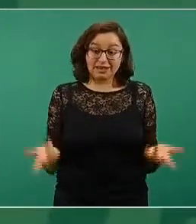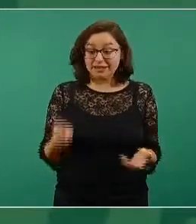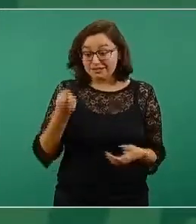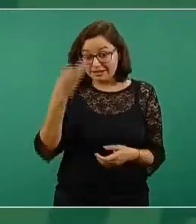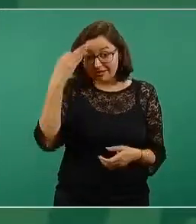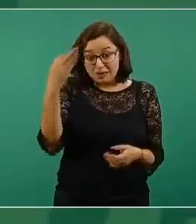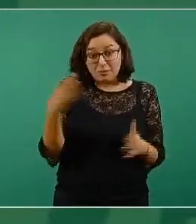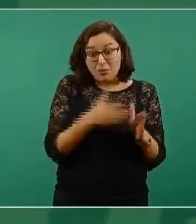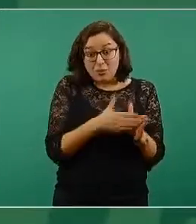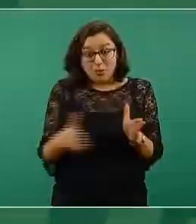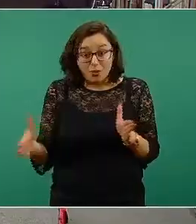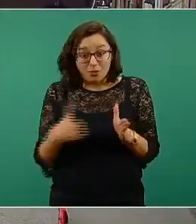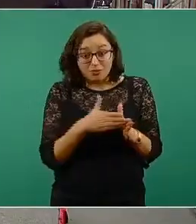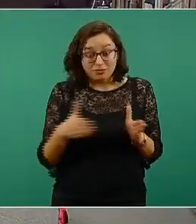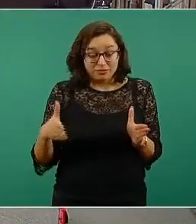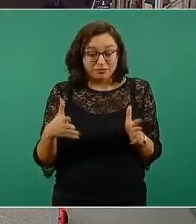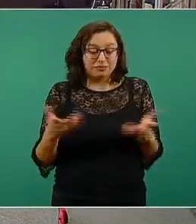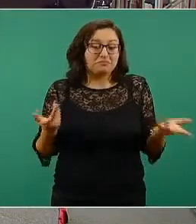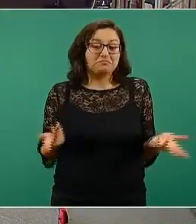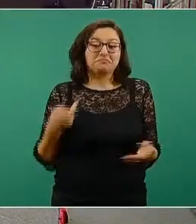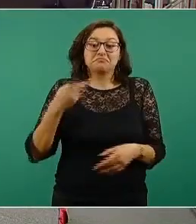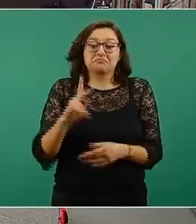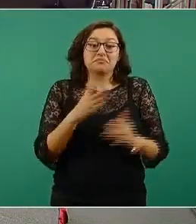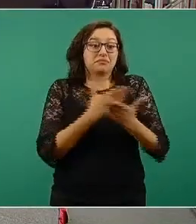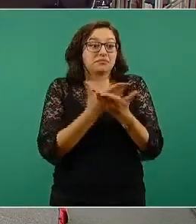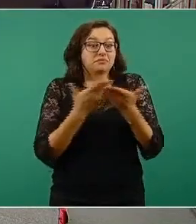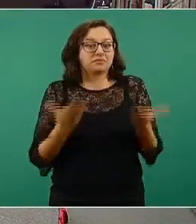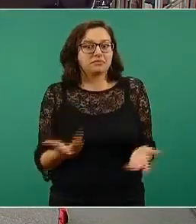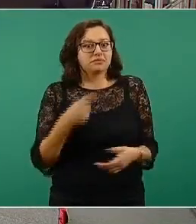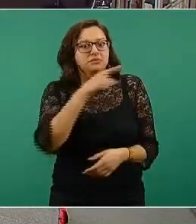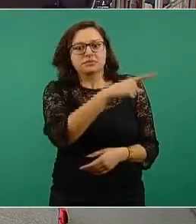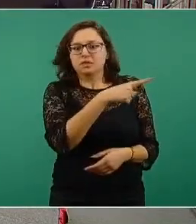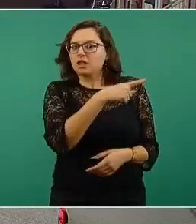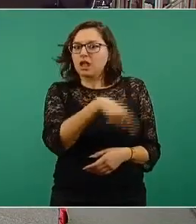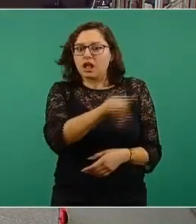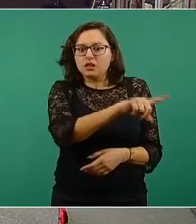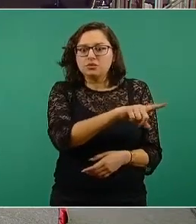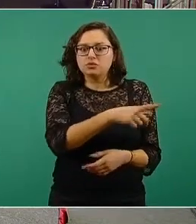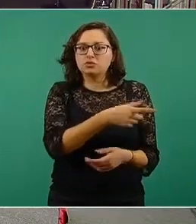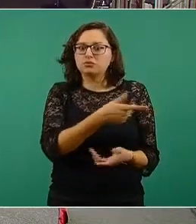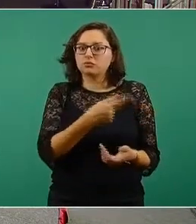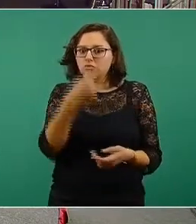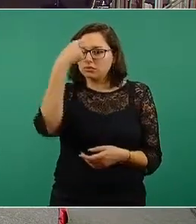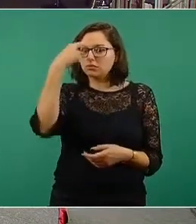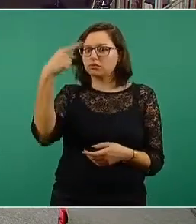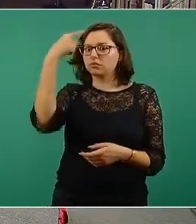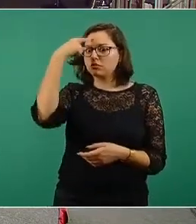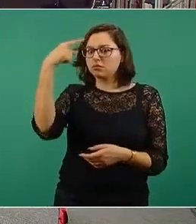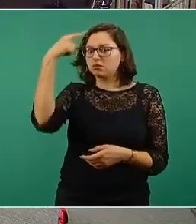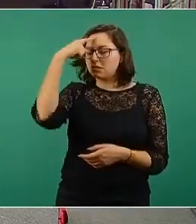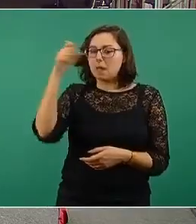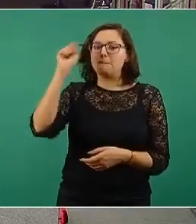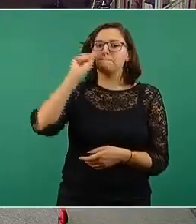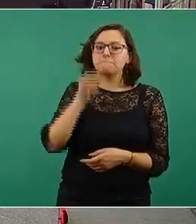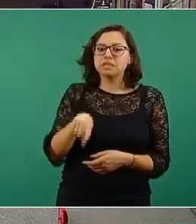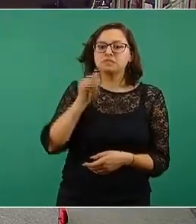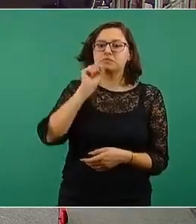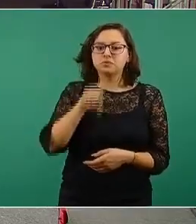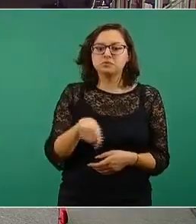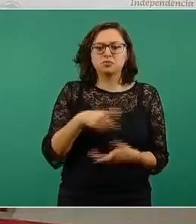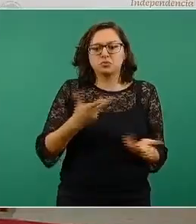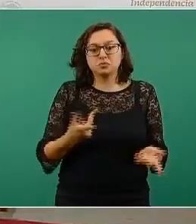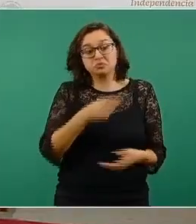ese escenario. Pero después estos medios se han obsesionado con la idea, pareciera que no les parece una catástrofe que la gente